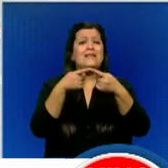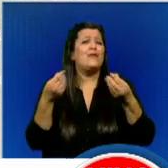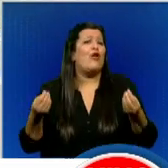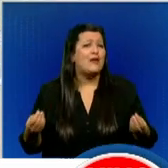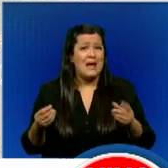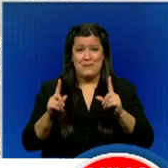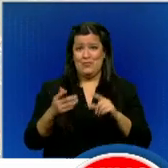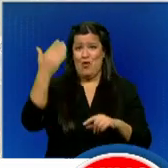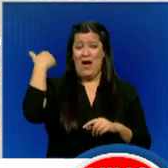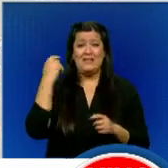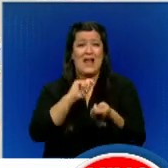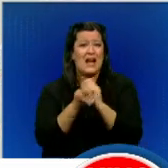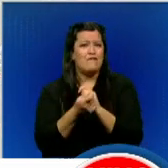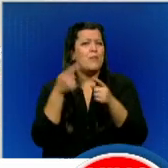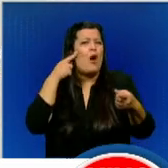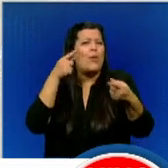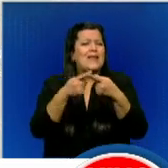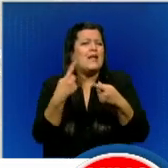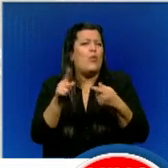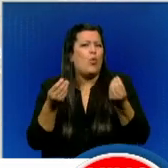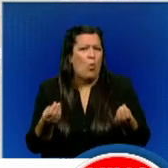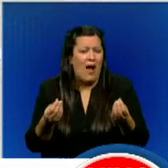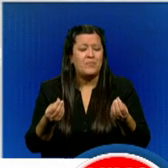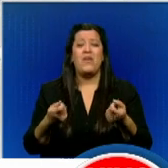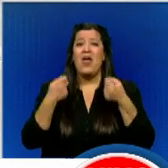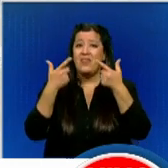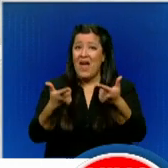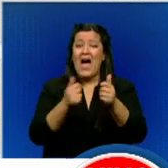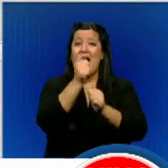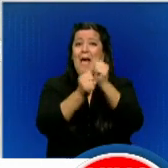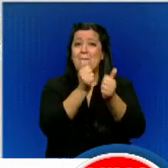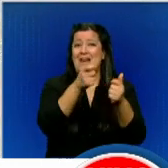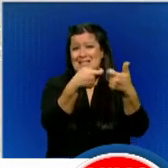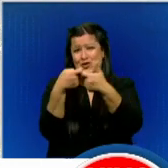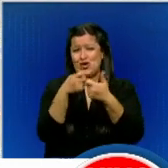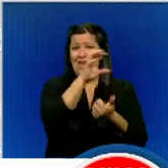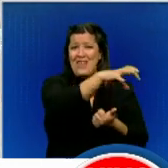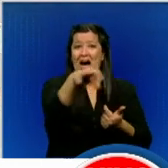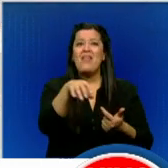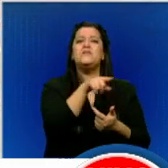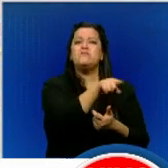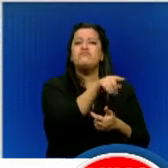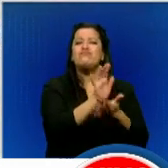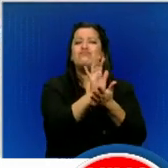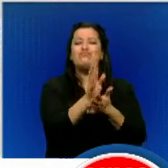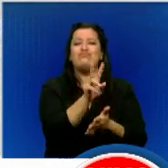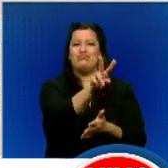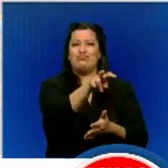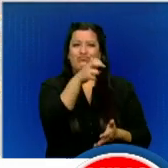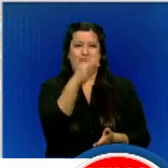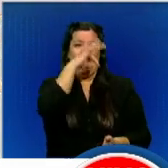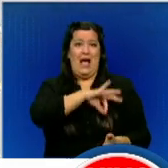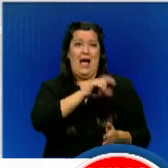que esa reforma era permitir que las sociedades ganaron más dinero y que eso